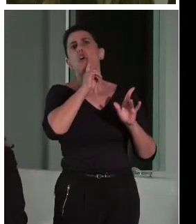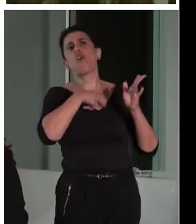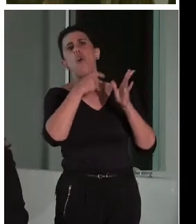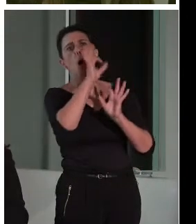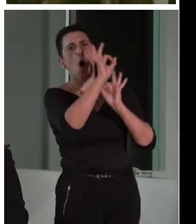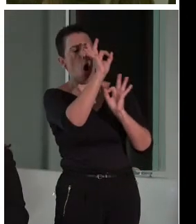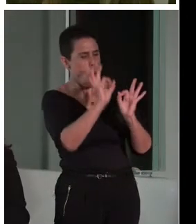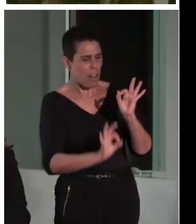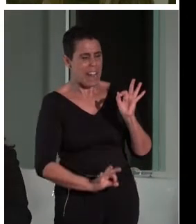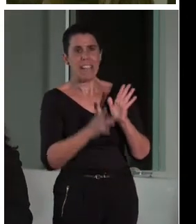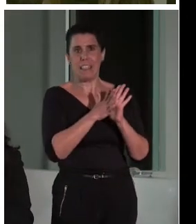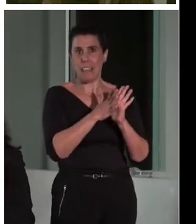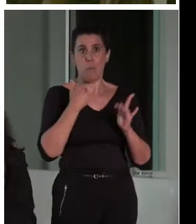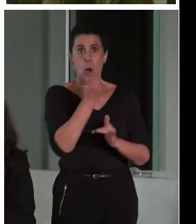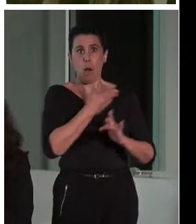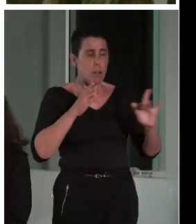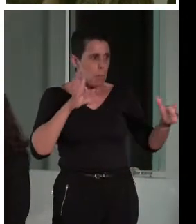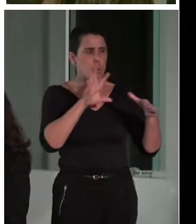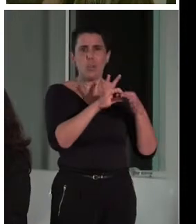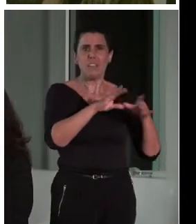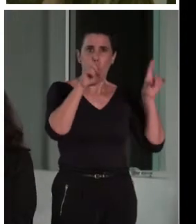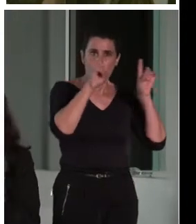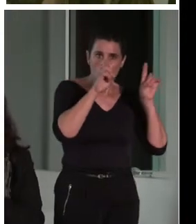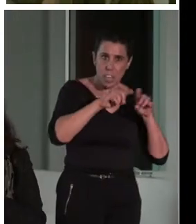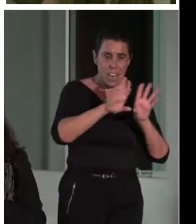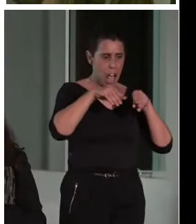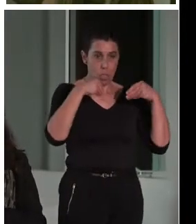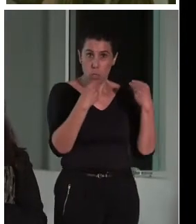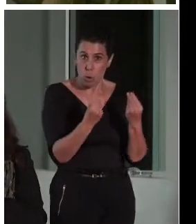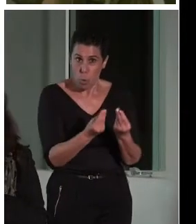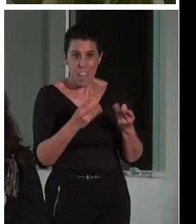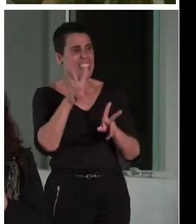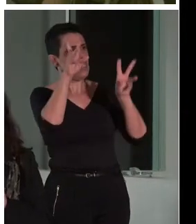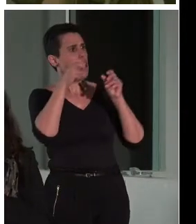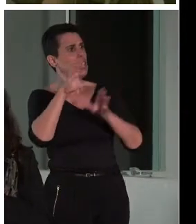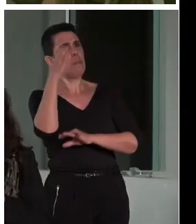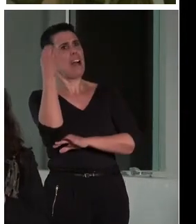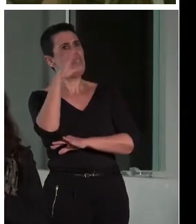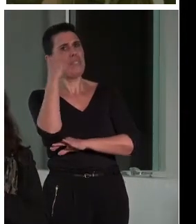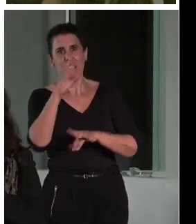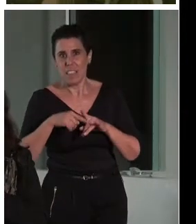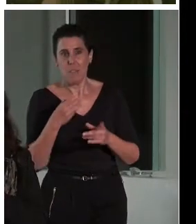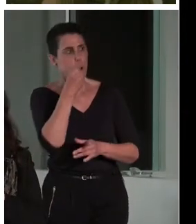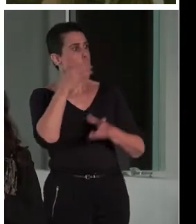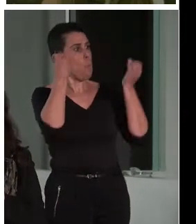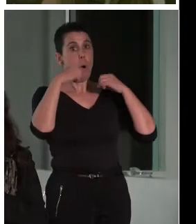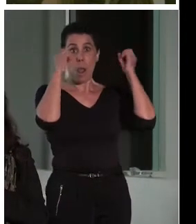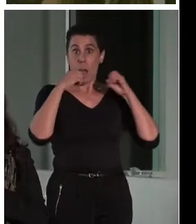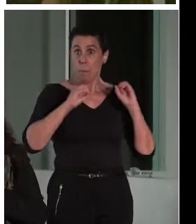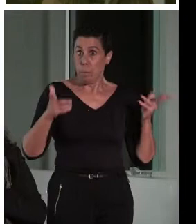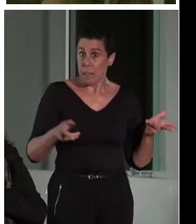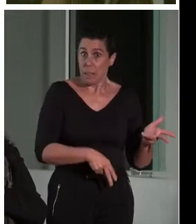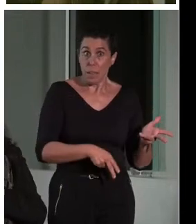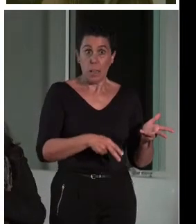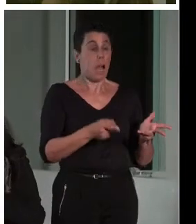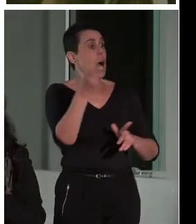construir que está más vinculado a temas de doctrinas de documentos de temas científicos de buenas prácticas de todo lo que puede ser la